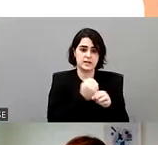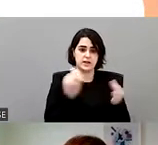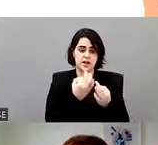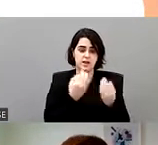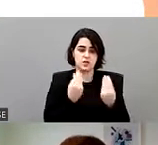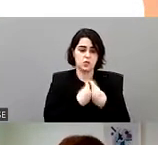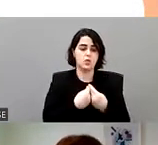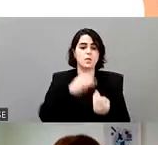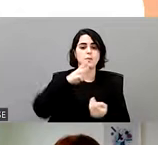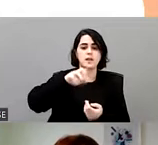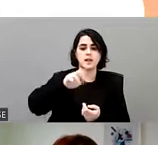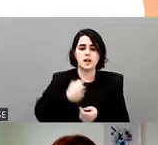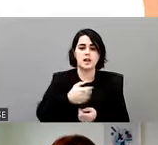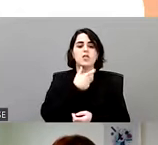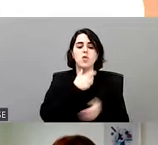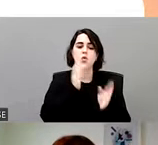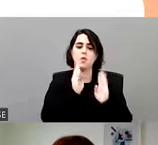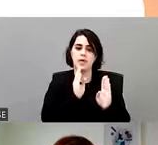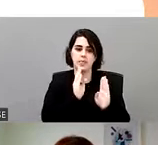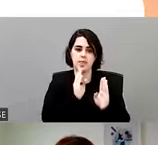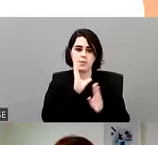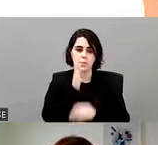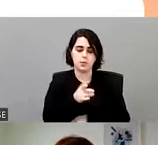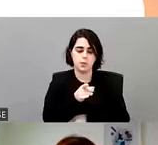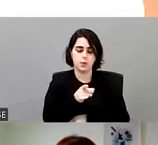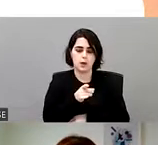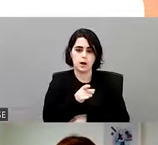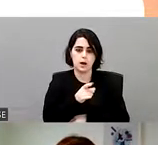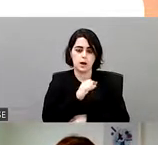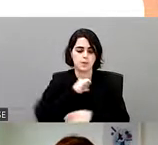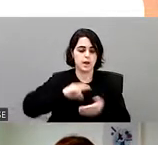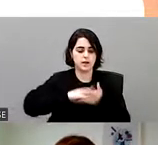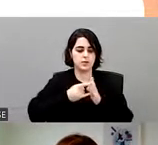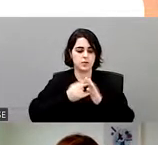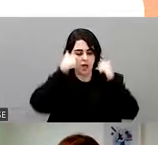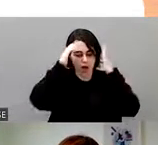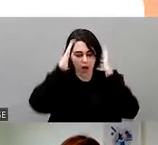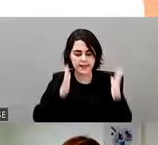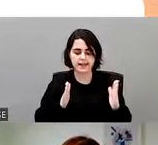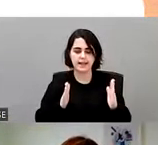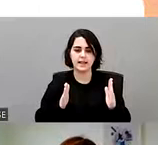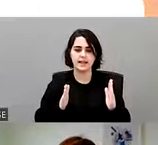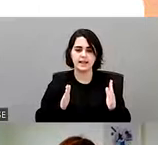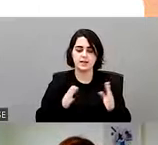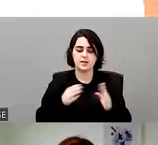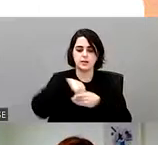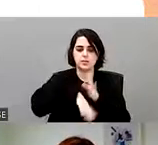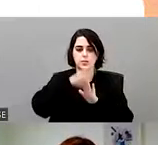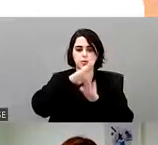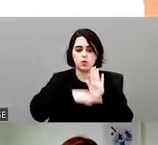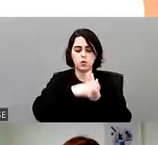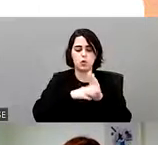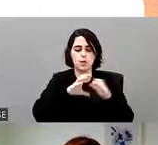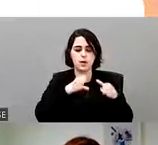su logopeda de Aspace, puesto que en su plan individualizado de atención, dentro del programa de la Junta, no tuvo